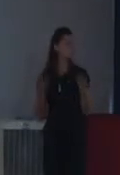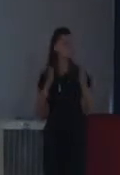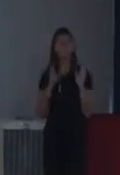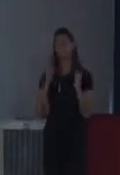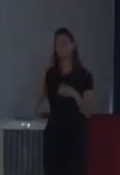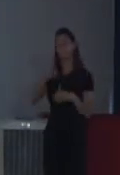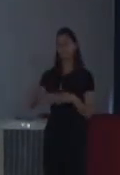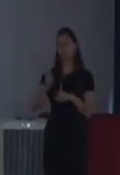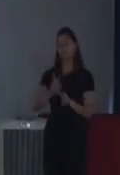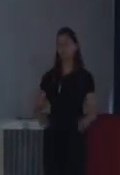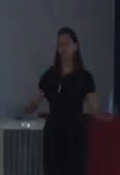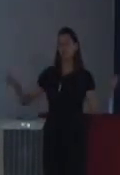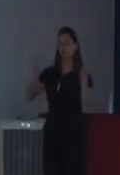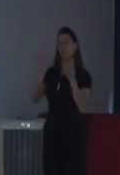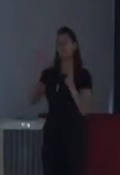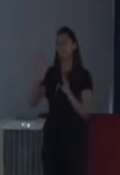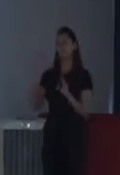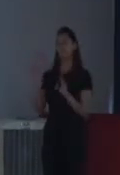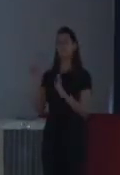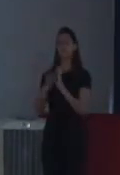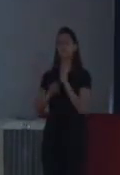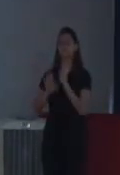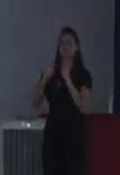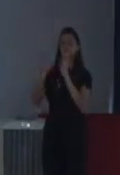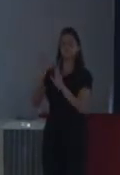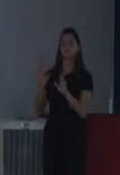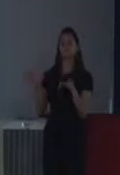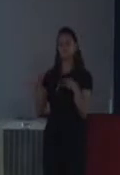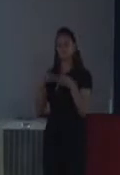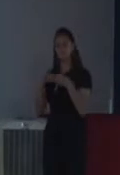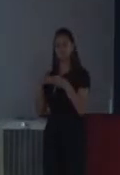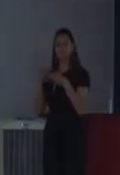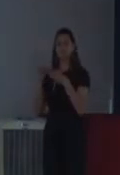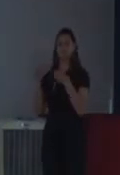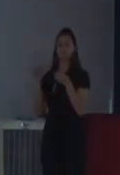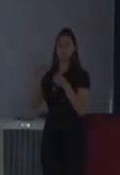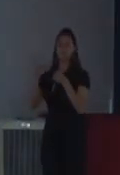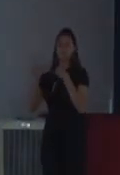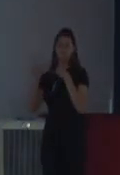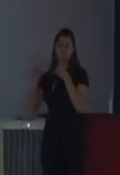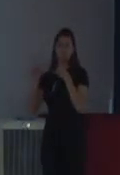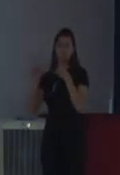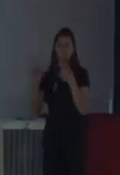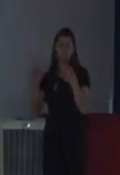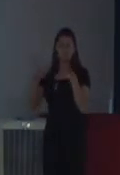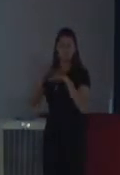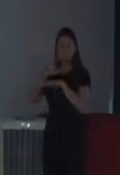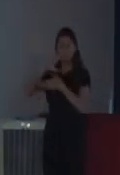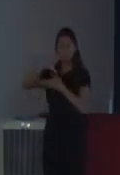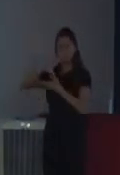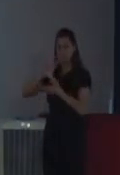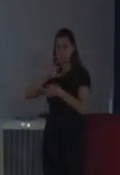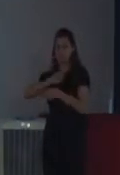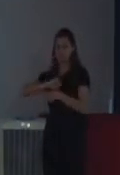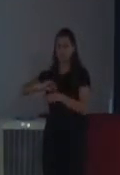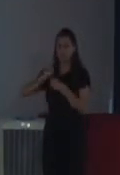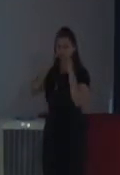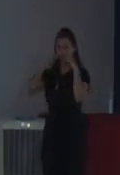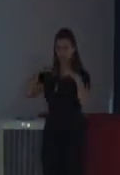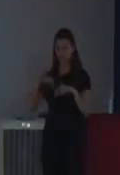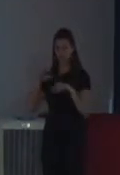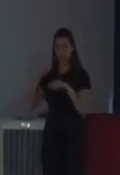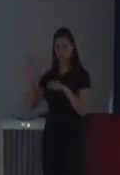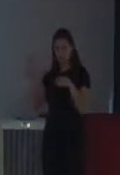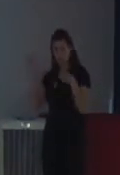ONU o que establecen, por ejemplo, la Convención Interamericana de Derechos Humanos, ¿sí?, que es una